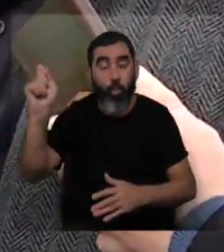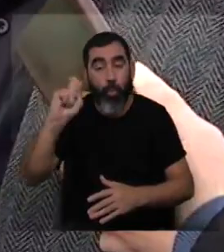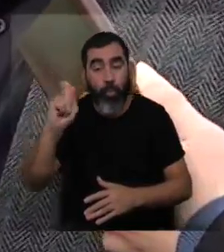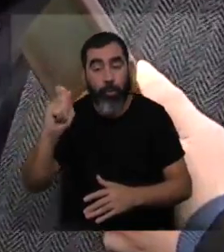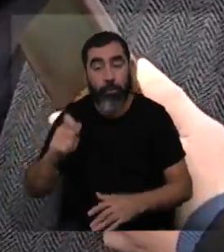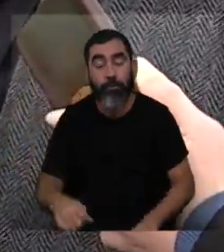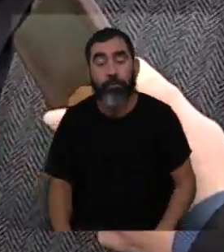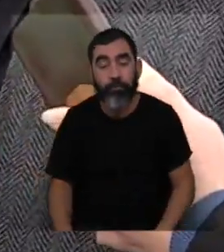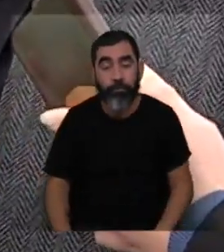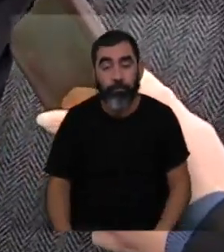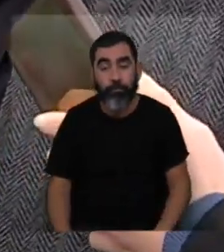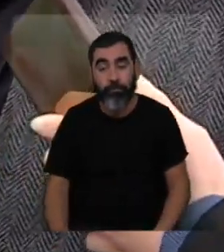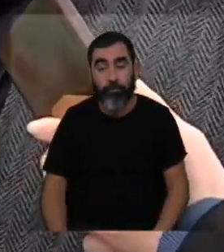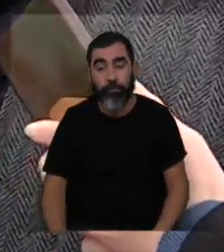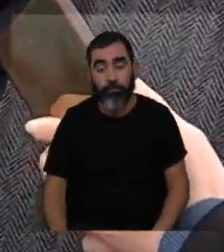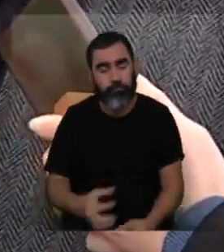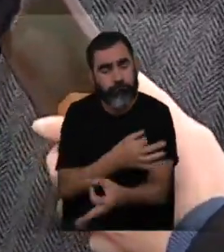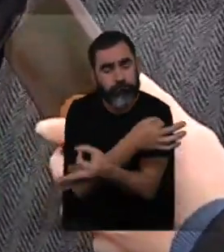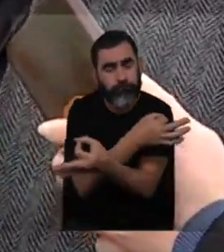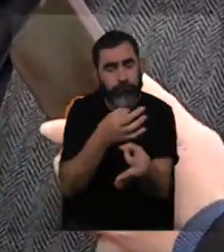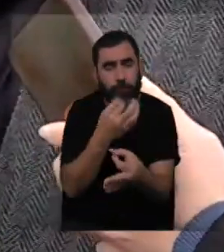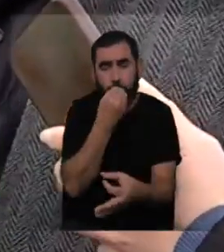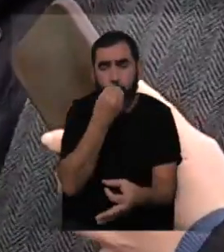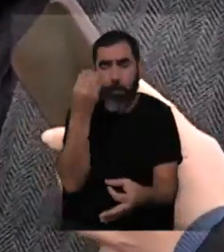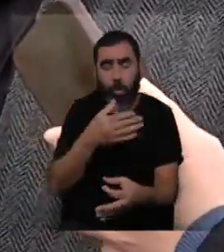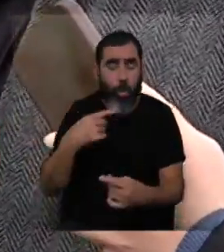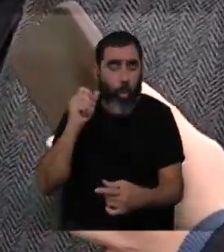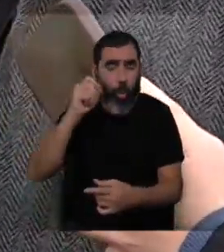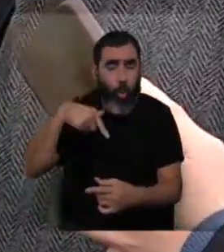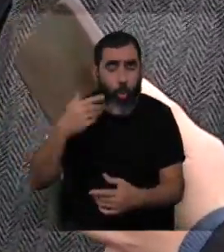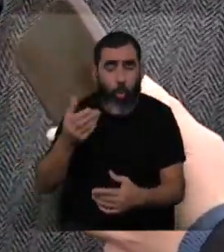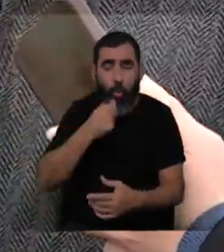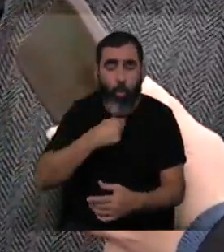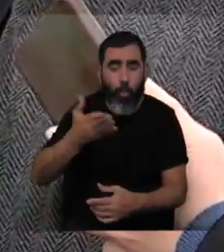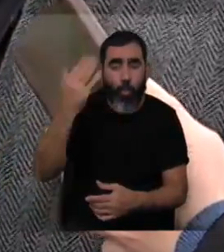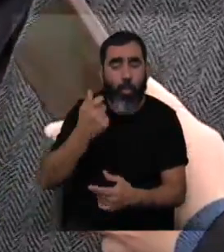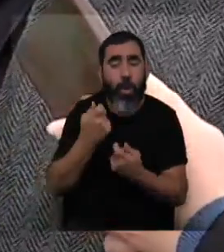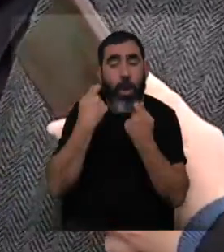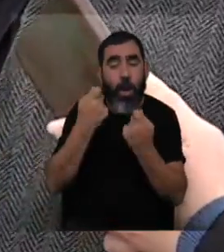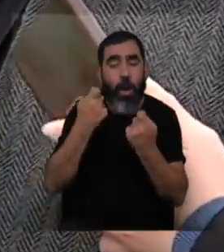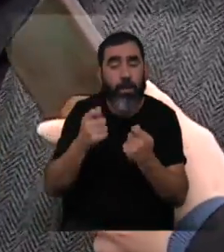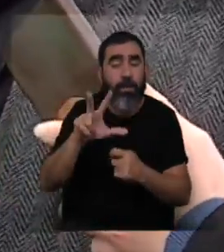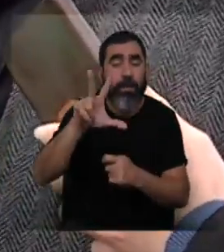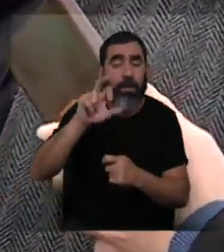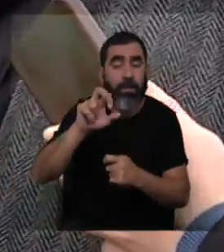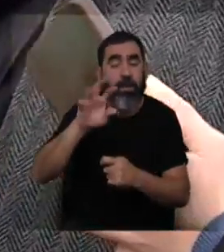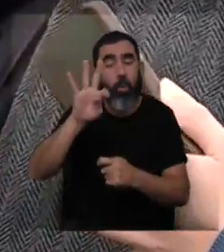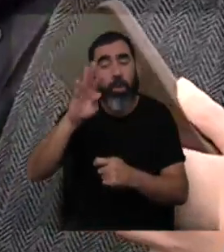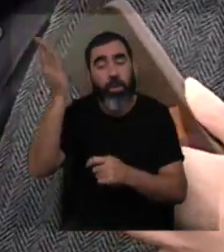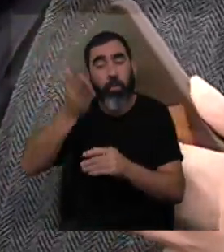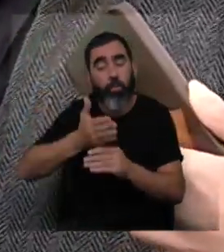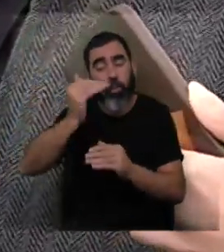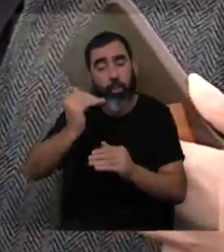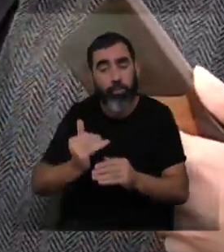tiene un nivel de eficiencia mucho mayor que las convencionales anteriores, gastan cerca del 30 o 40% de la